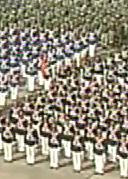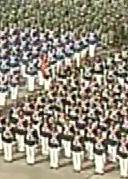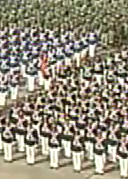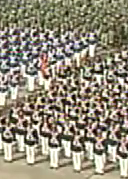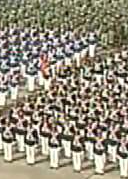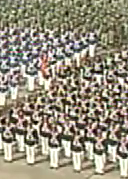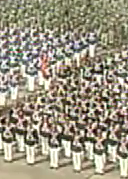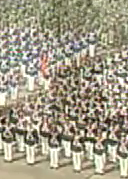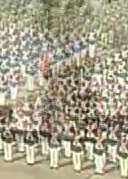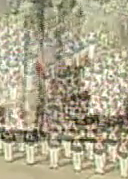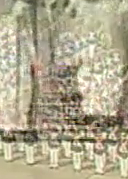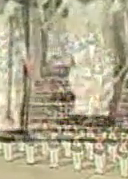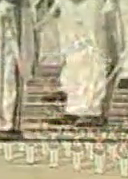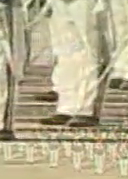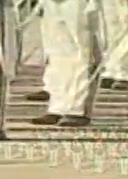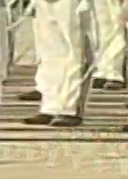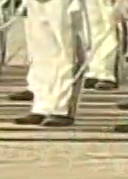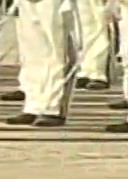e invitadas